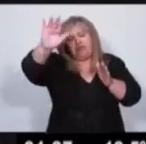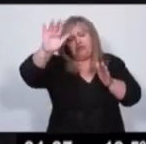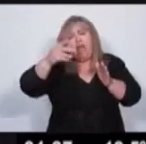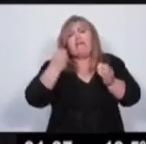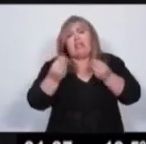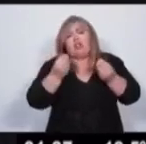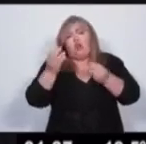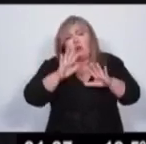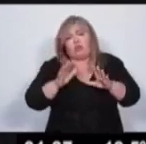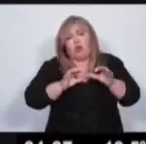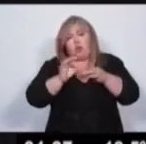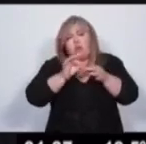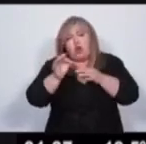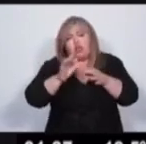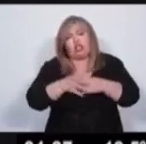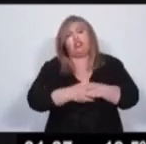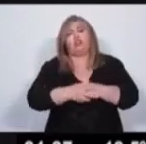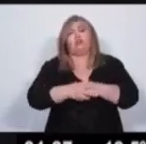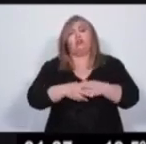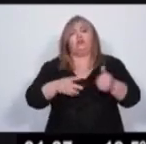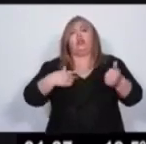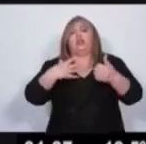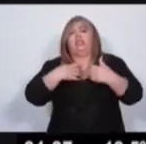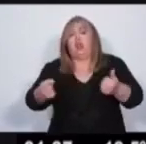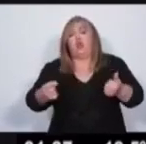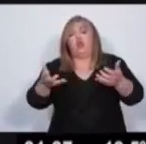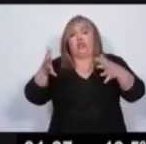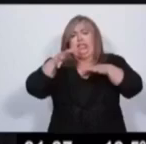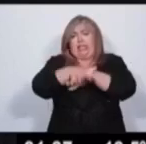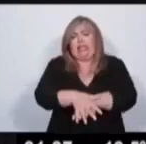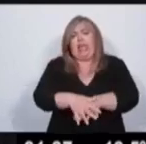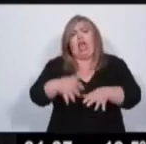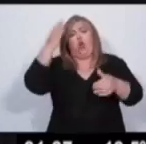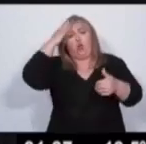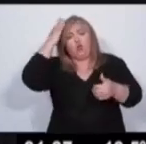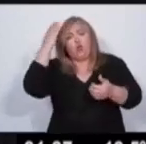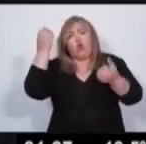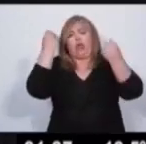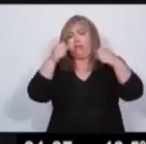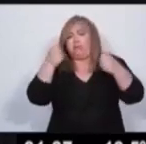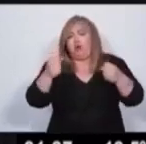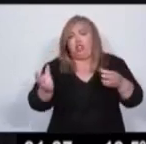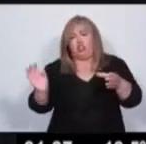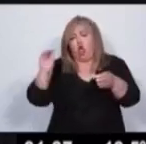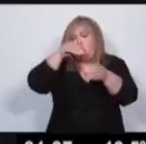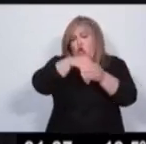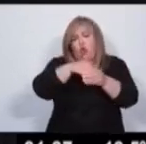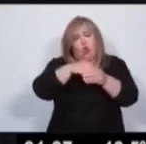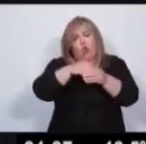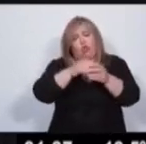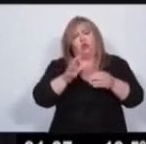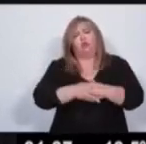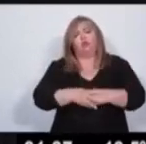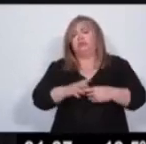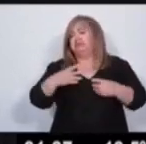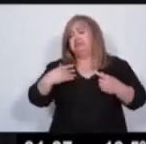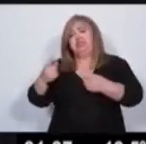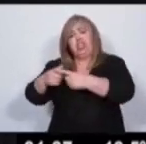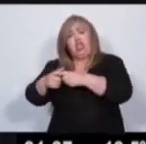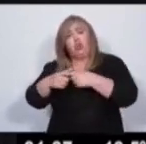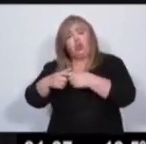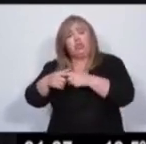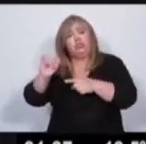salud integralidad salida laboral cultura y deportes hay que discutir si tenemos la posibilidad